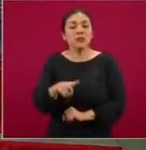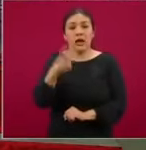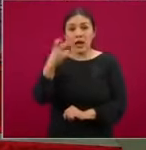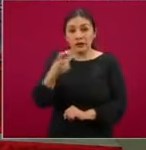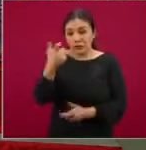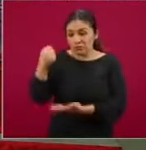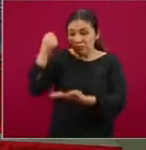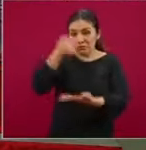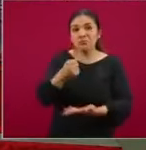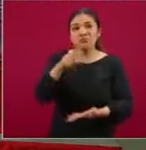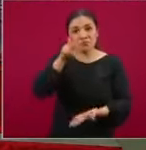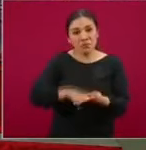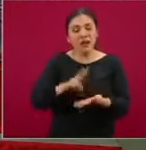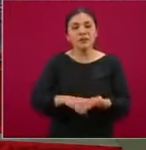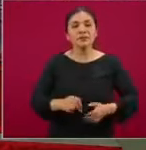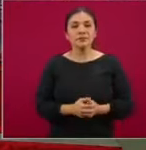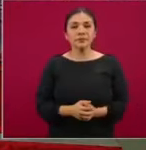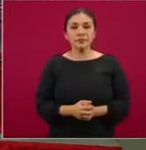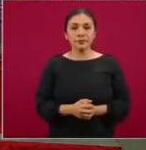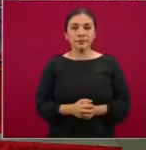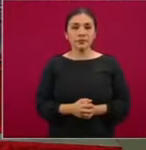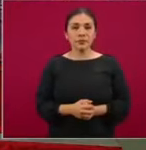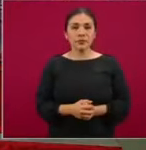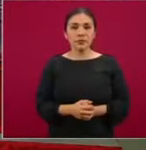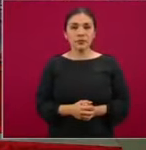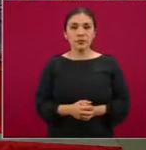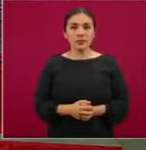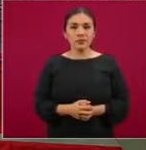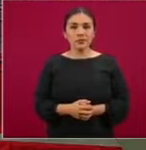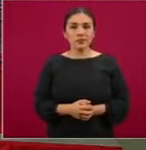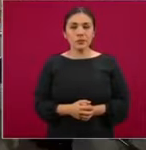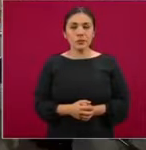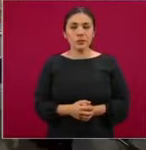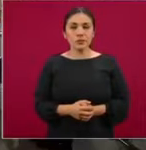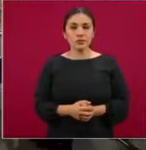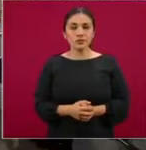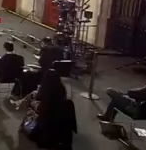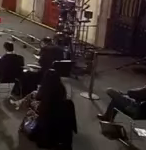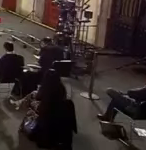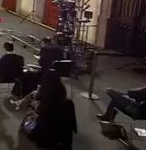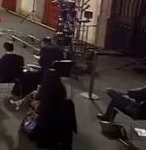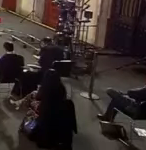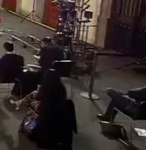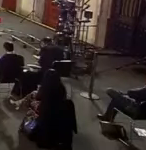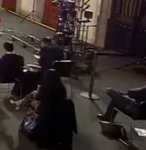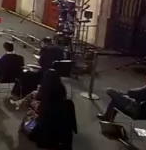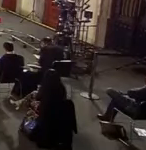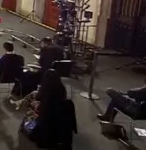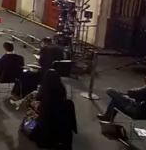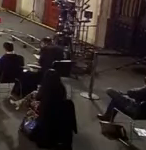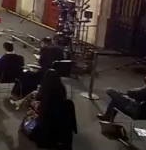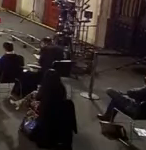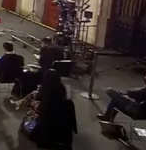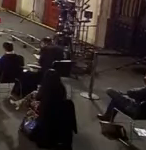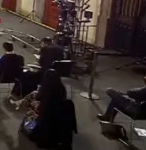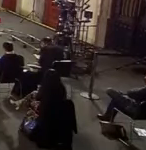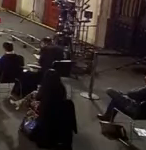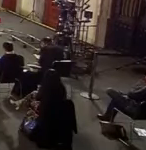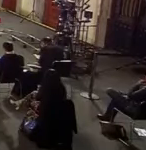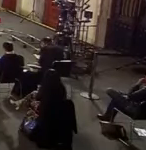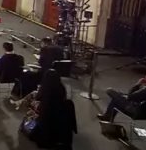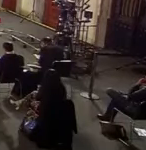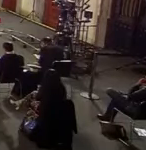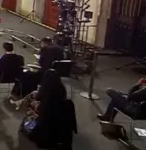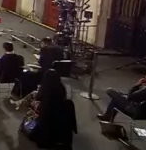inversión. Siguiente. Adicionalmente, Como la capacidad de formación de recursos